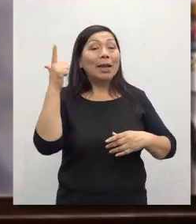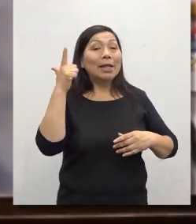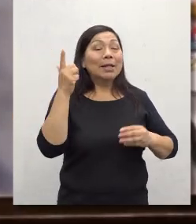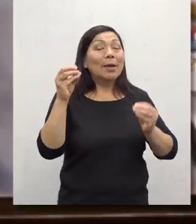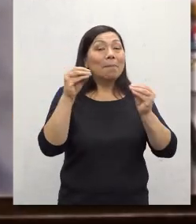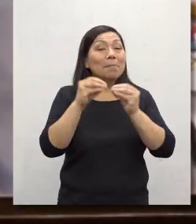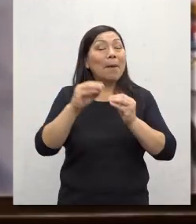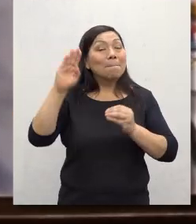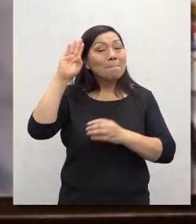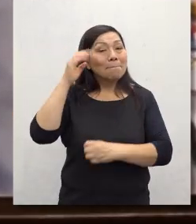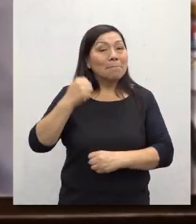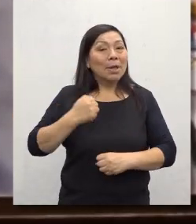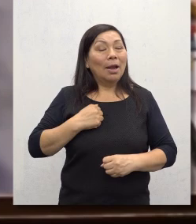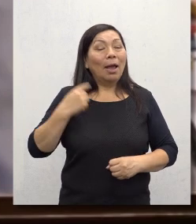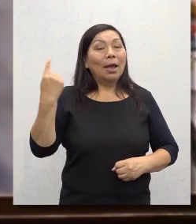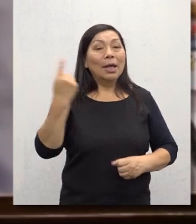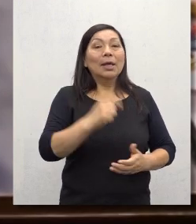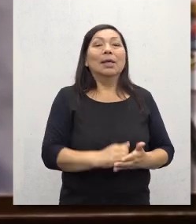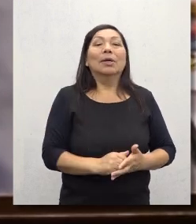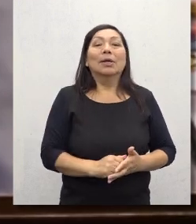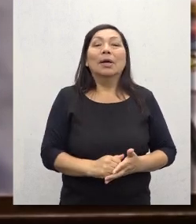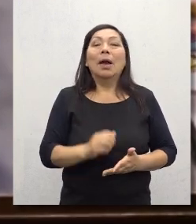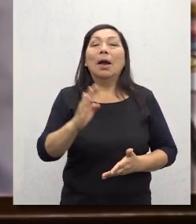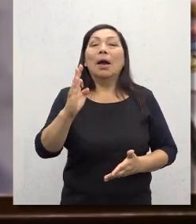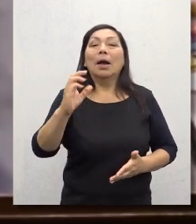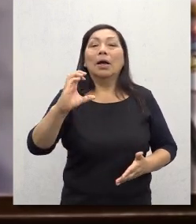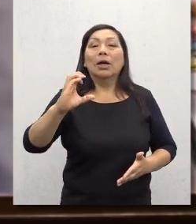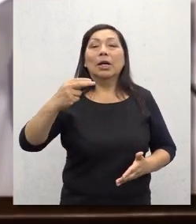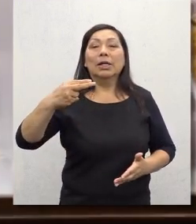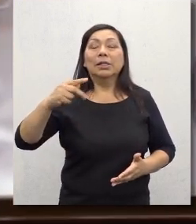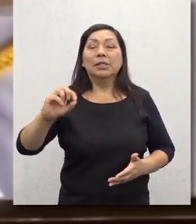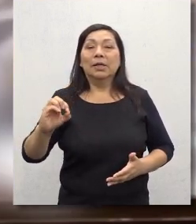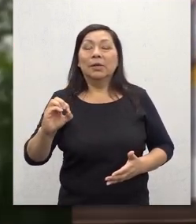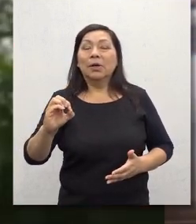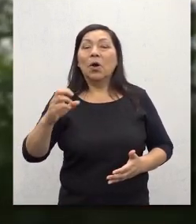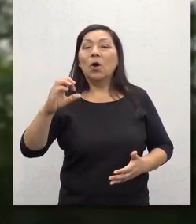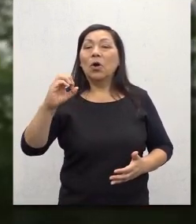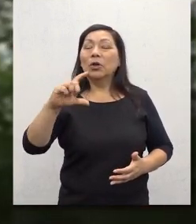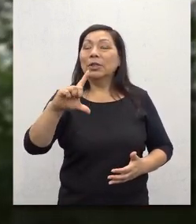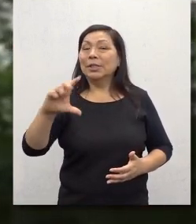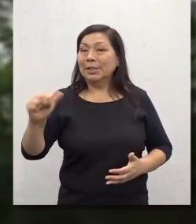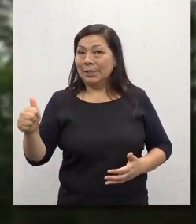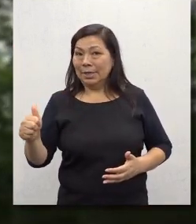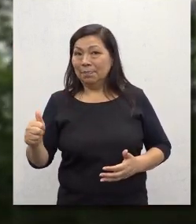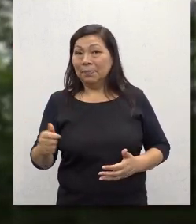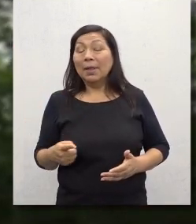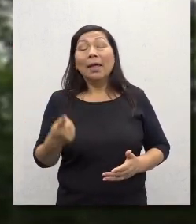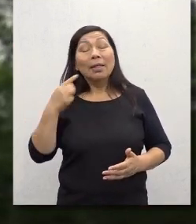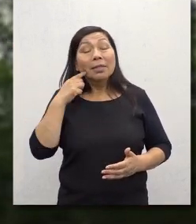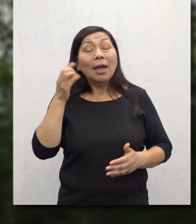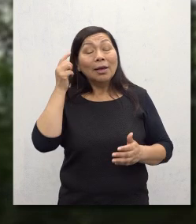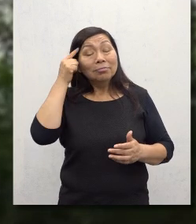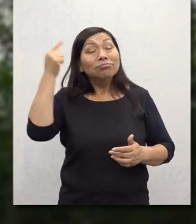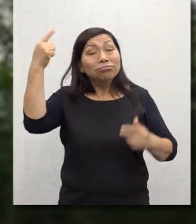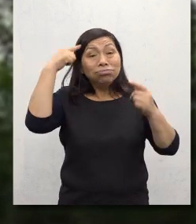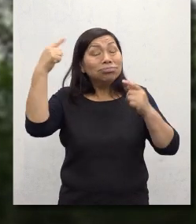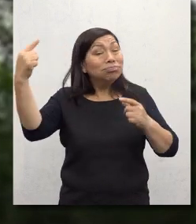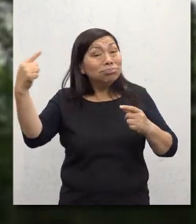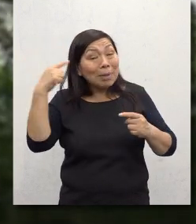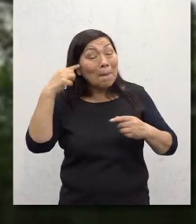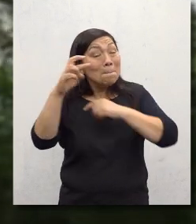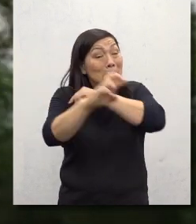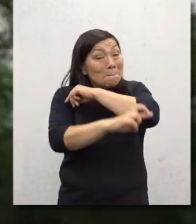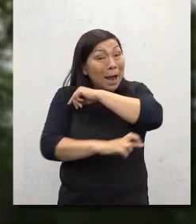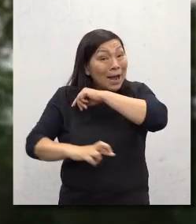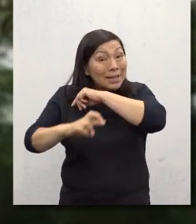junta militar, el general Prayut Chan-ocha. La ley tailandesa no prohíbe a los